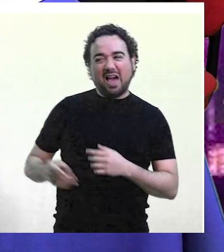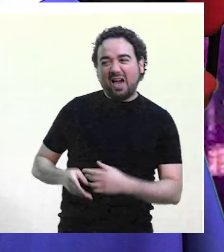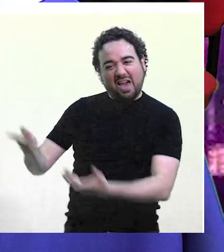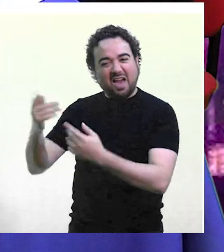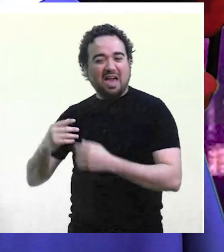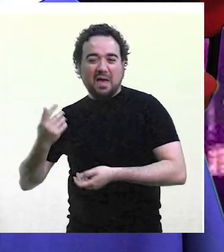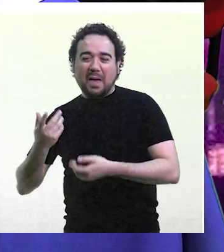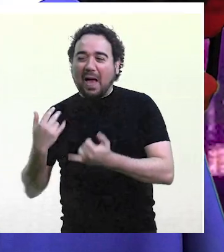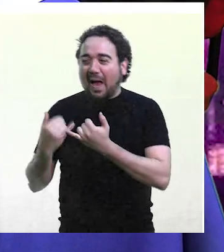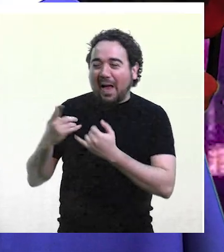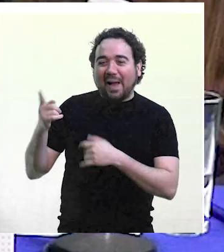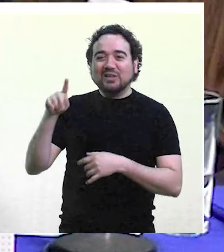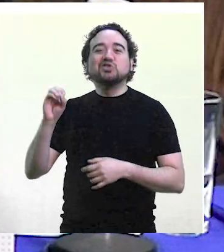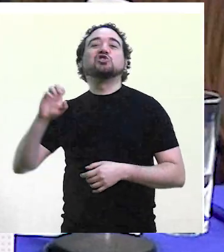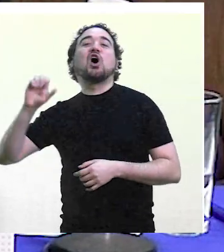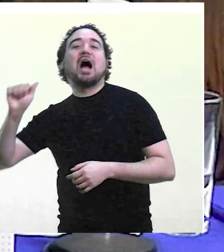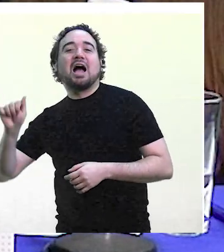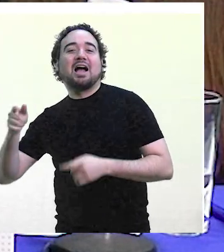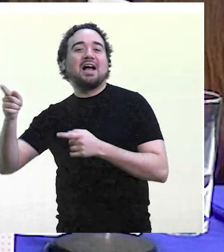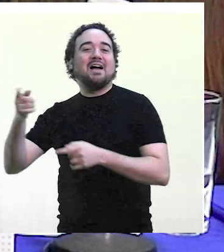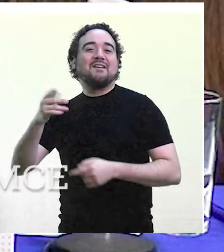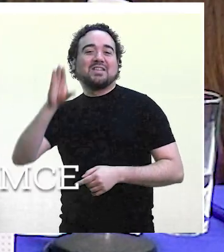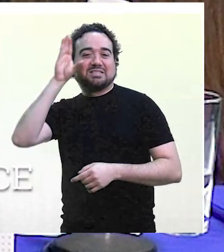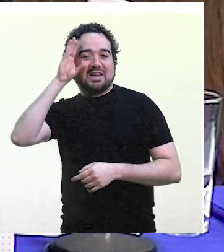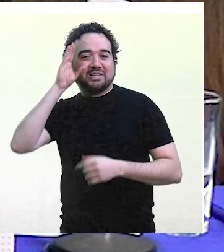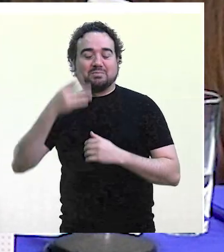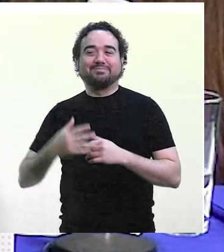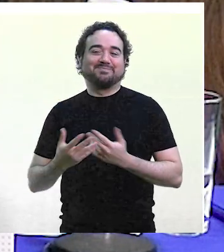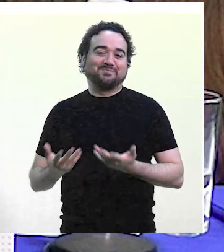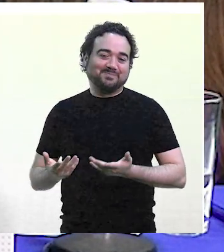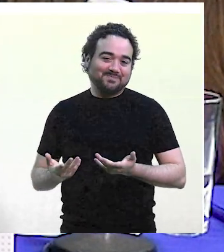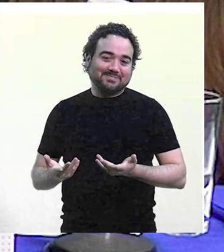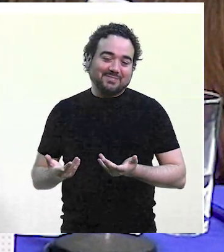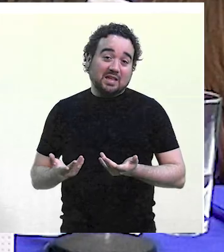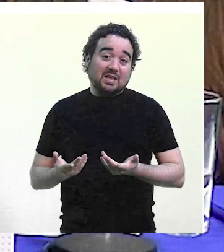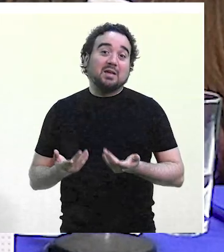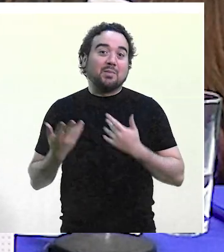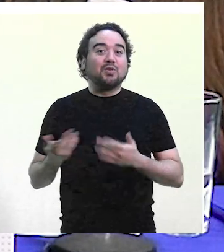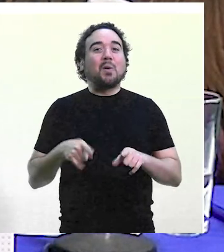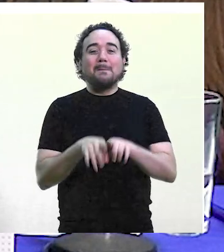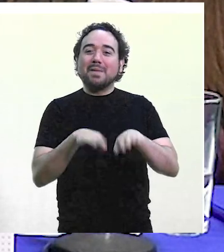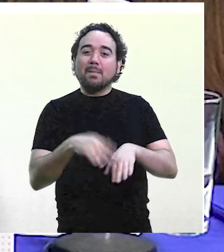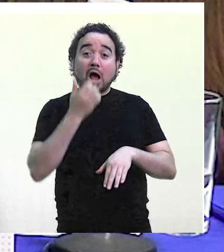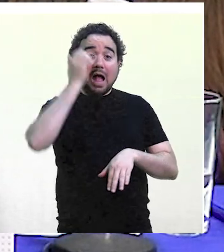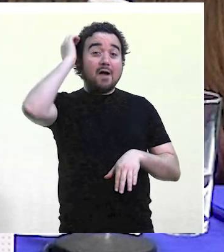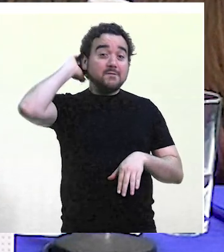SOA Bachelet, haga algo. Sí. Entonces, perdón, pero yo creo que a Gabriela Mistral, nuestro primer premio Nobel,